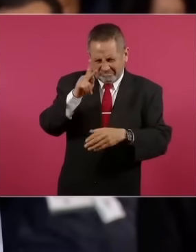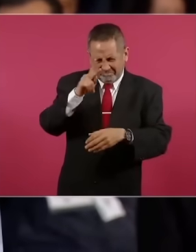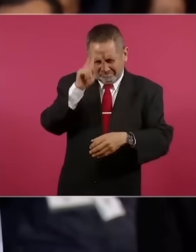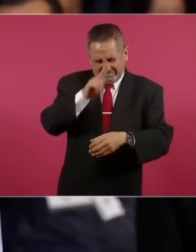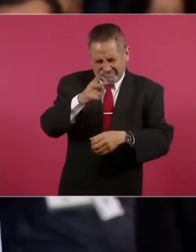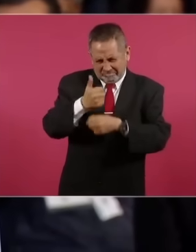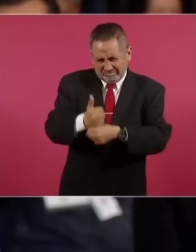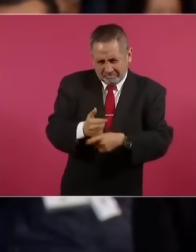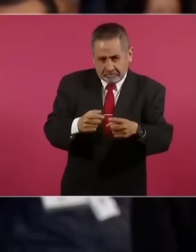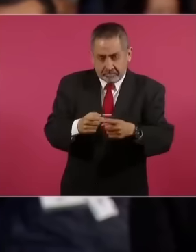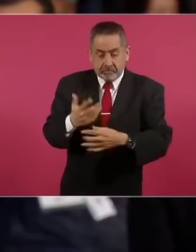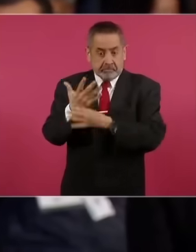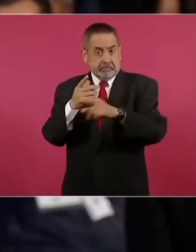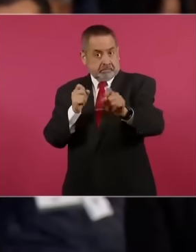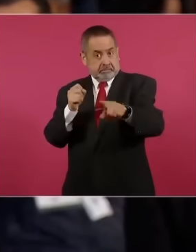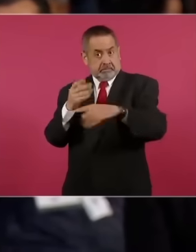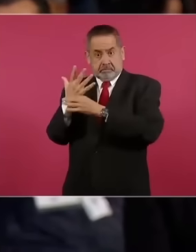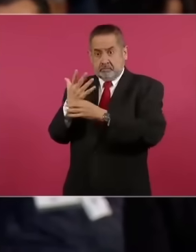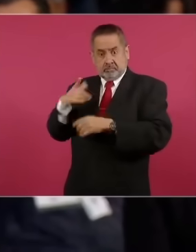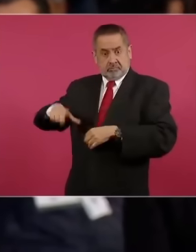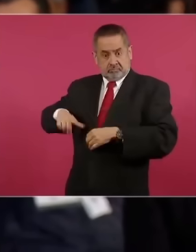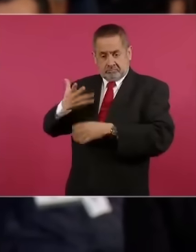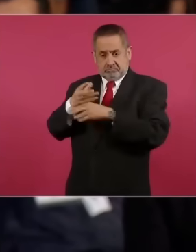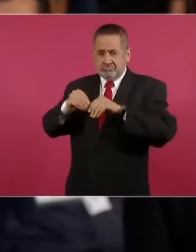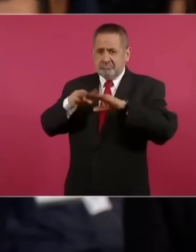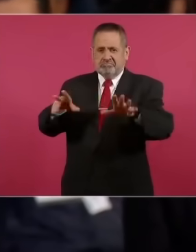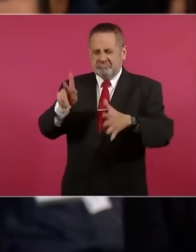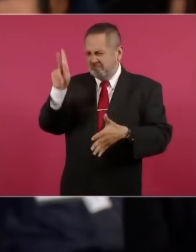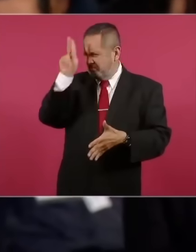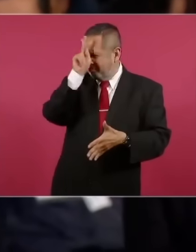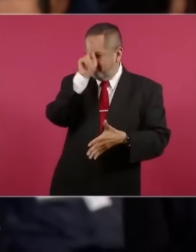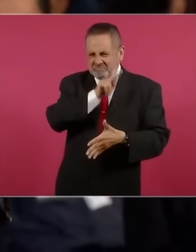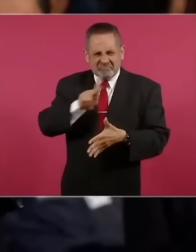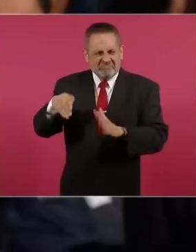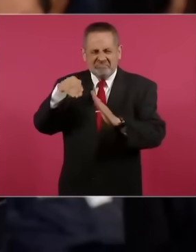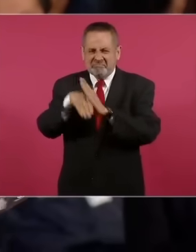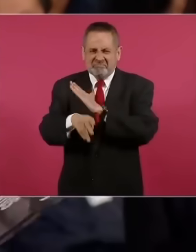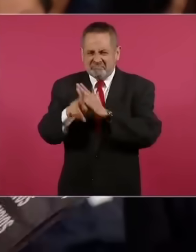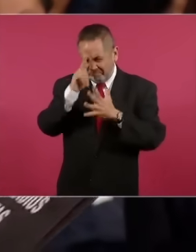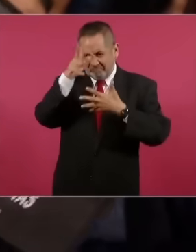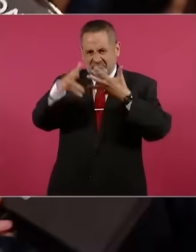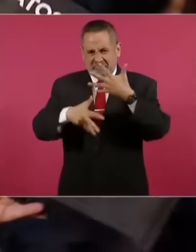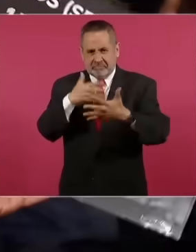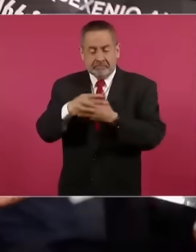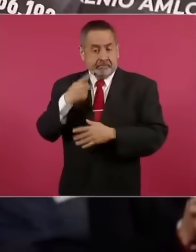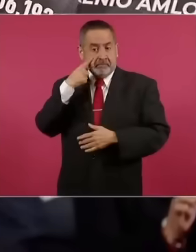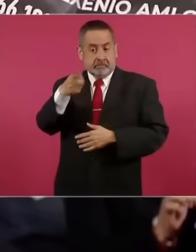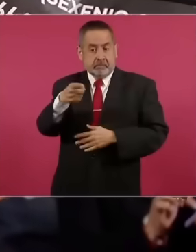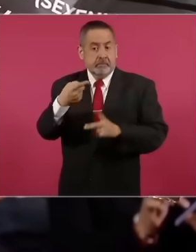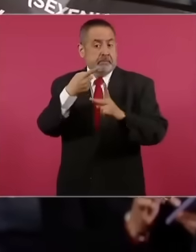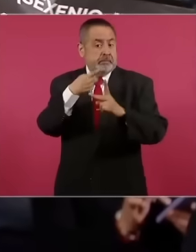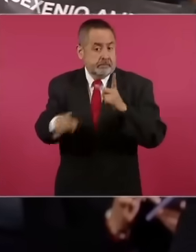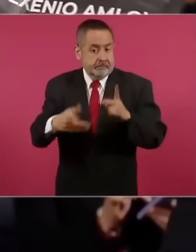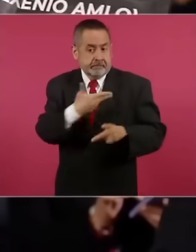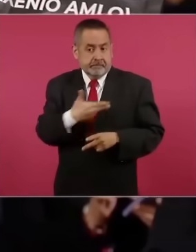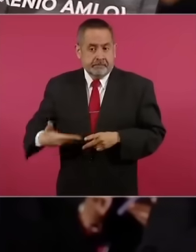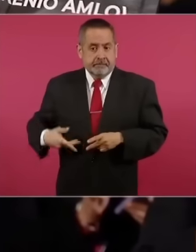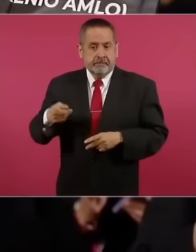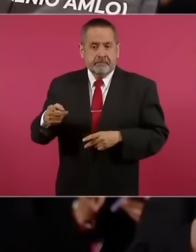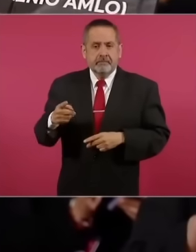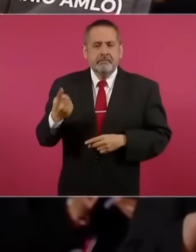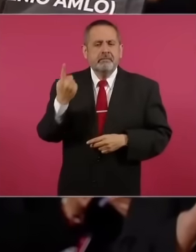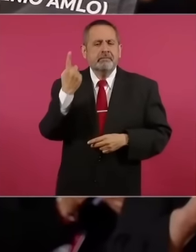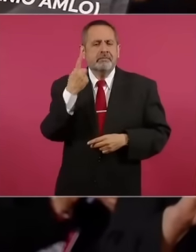son los datos, muchos vienen de su propio gobierno. Y lo que dicen los datos es que desde que usted llegó al poder ha habido más